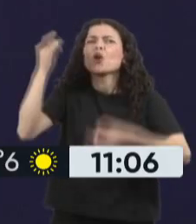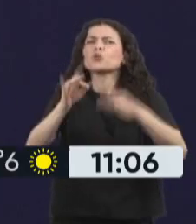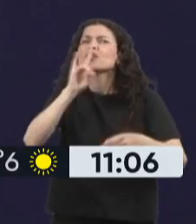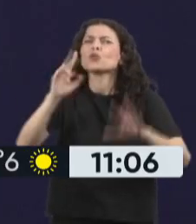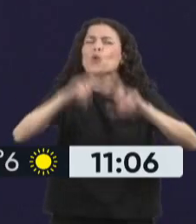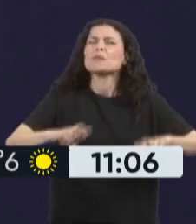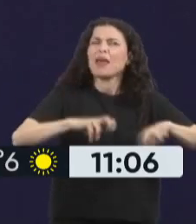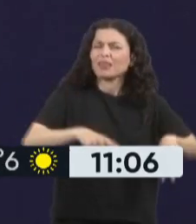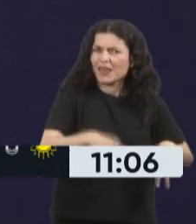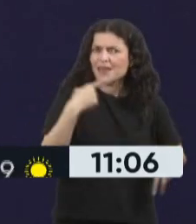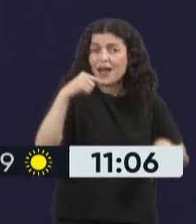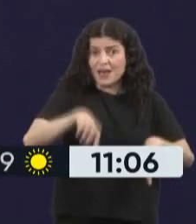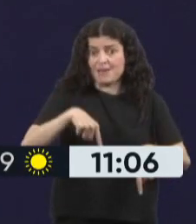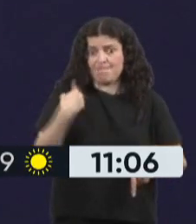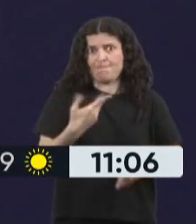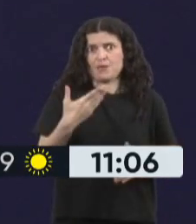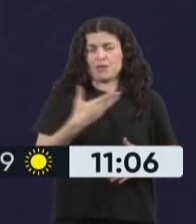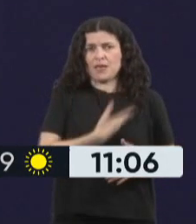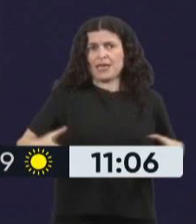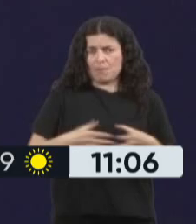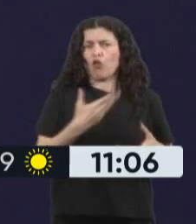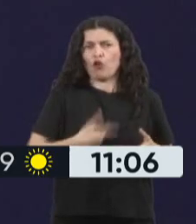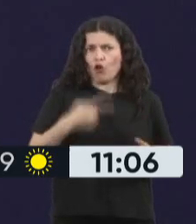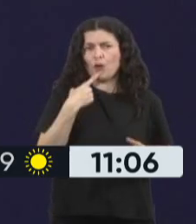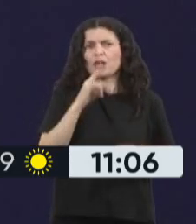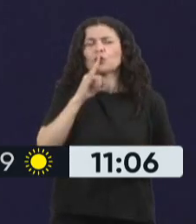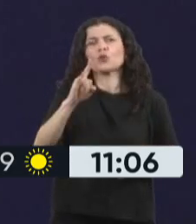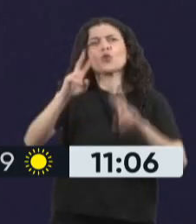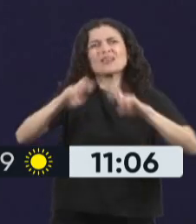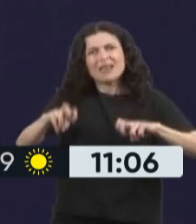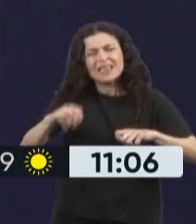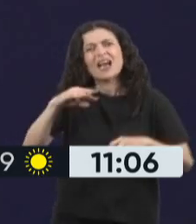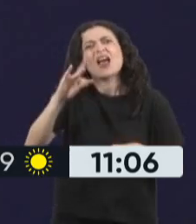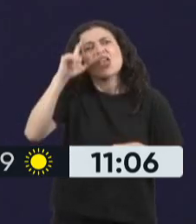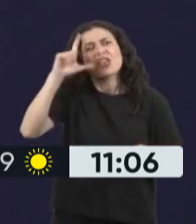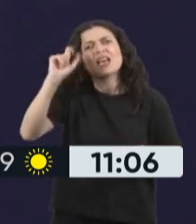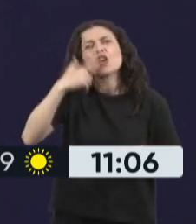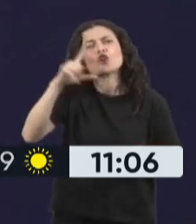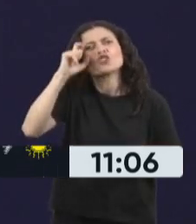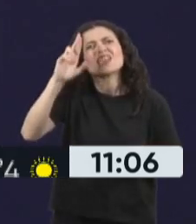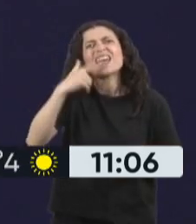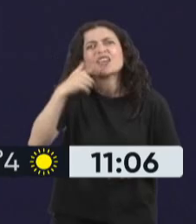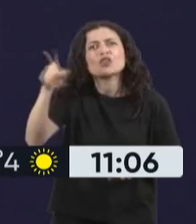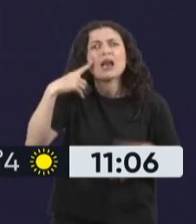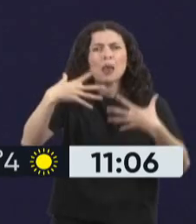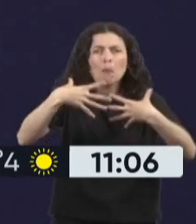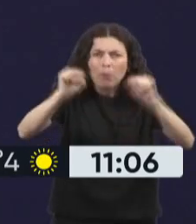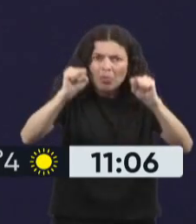actual gestión, encabezada por Mariano de los Heros, donde se descubrió que los fondos desviados